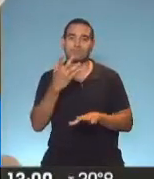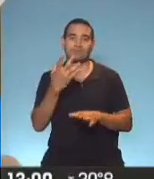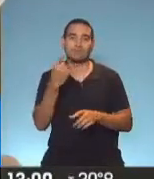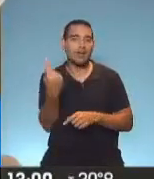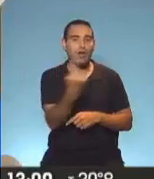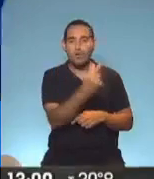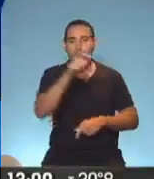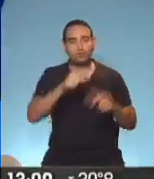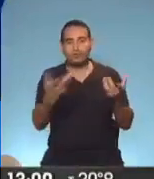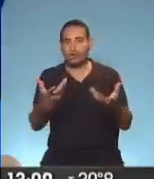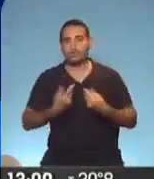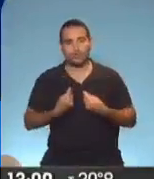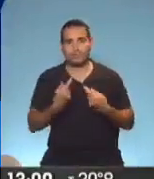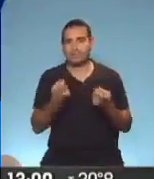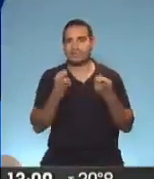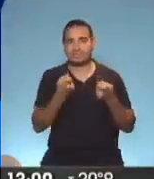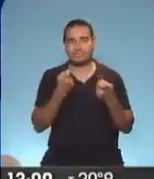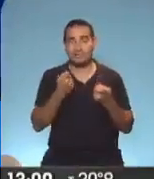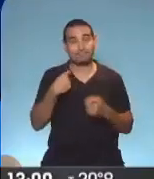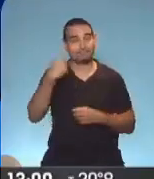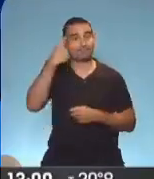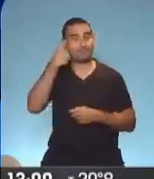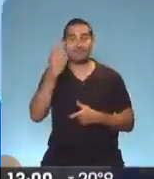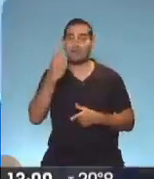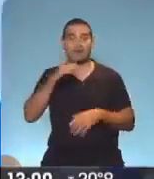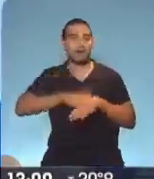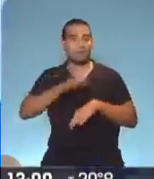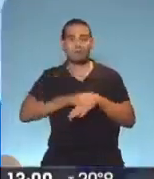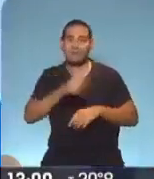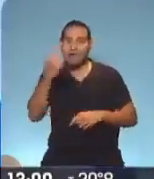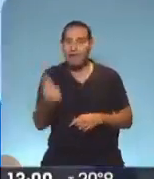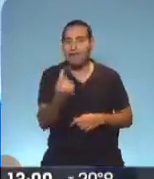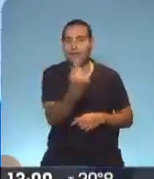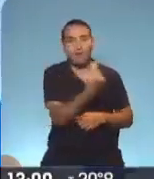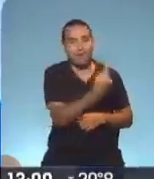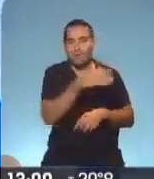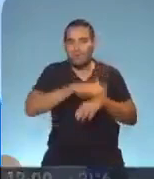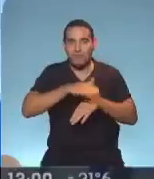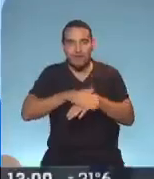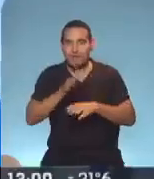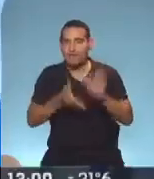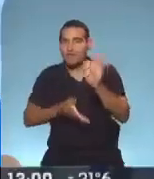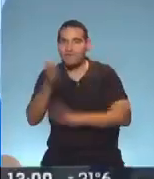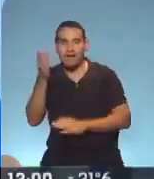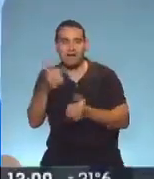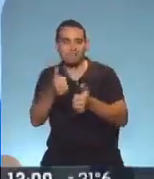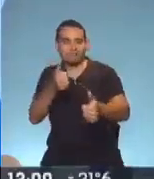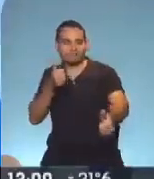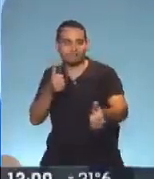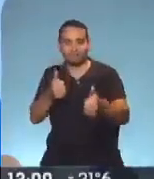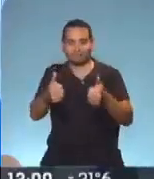de cada uno de los ciudadanos. Me parece que la responsabilidad mayor la tenemos cada uno desde el punto de vista individual. Cuando circulamos, mantener la distancia